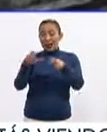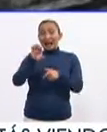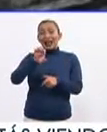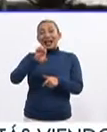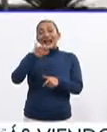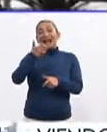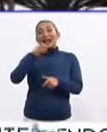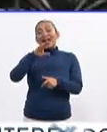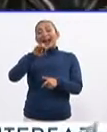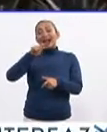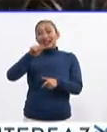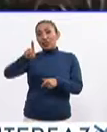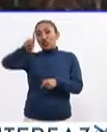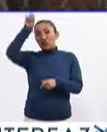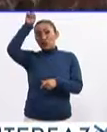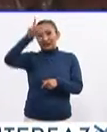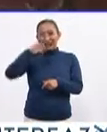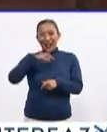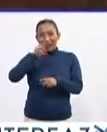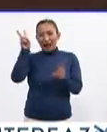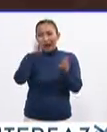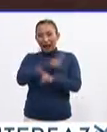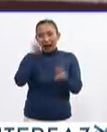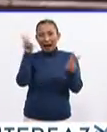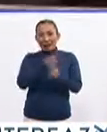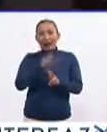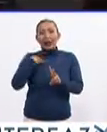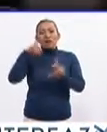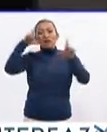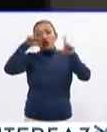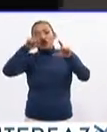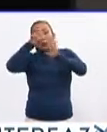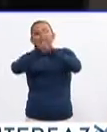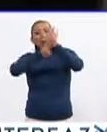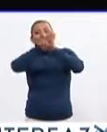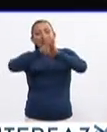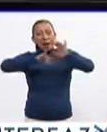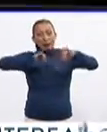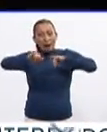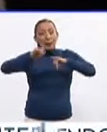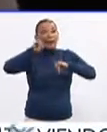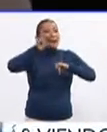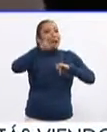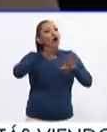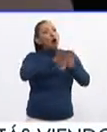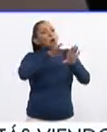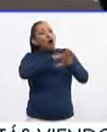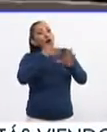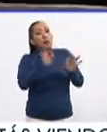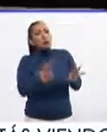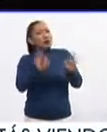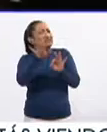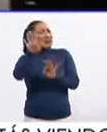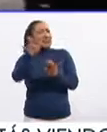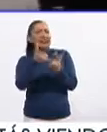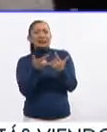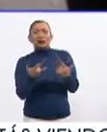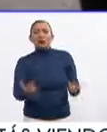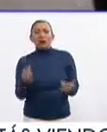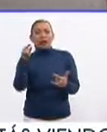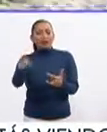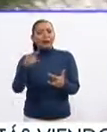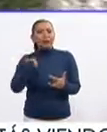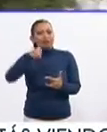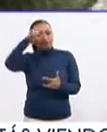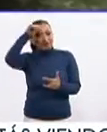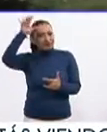Hecatl, dios del viento, el INAH instaló cédulas, fotografías y un video mapping que muestra a los usuarios la trascendencia histórica del monumento